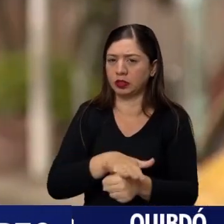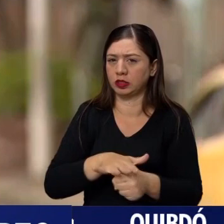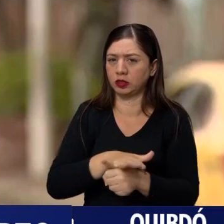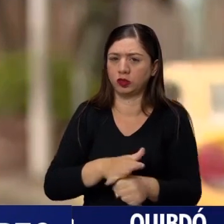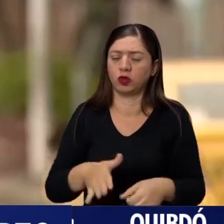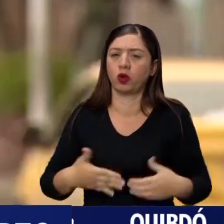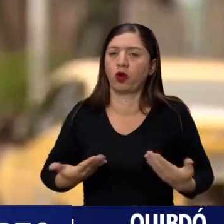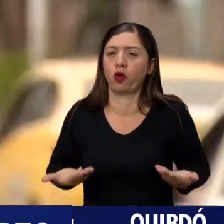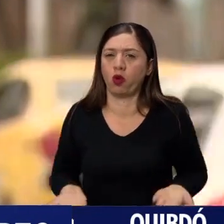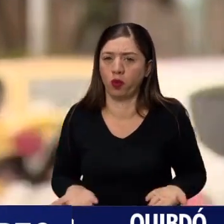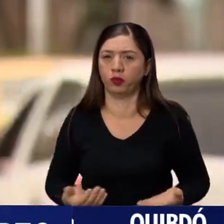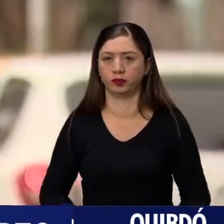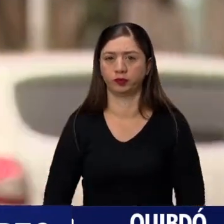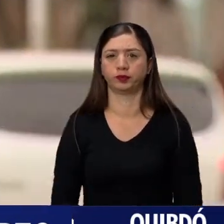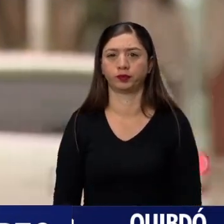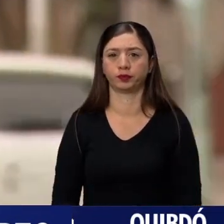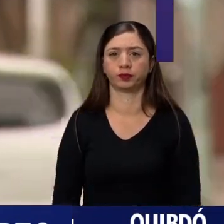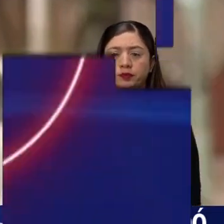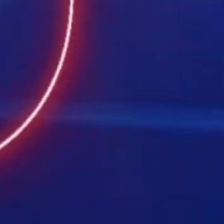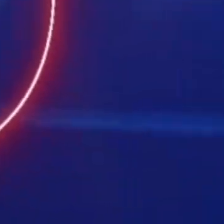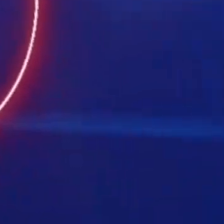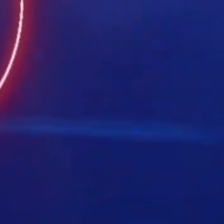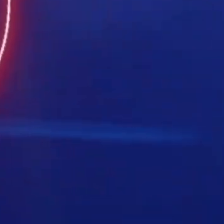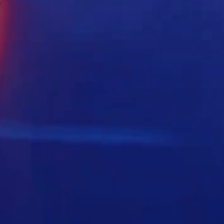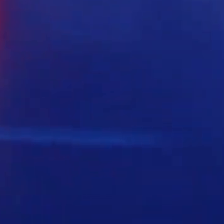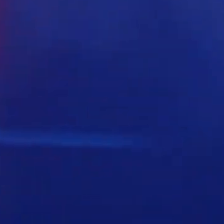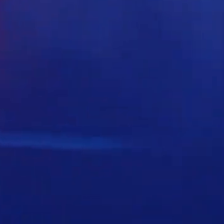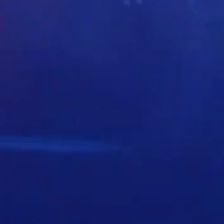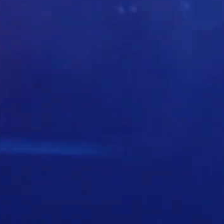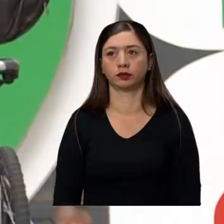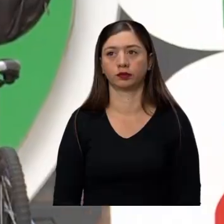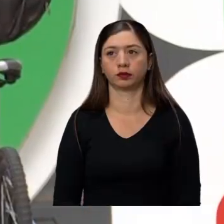cuáles son esas recomendaciones.